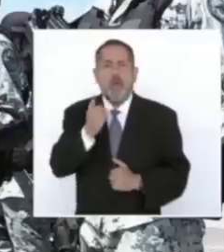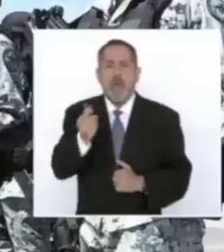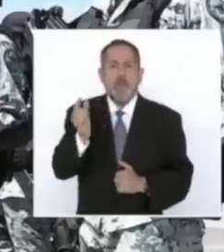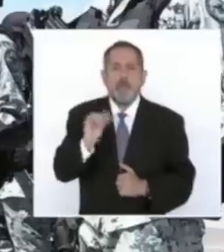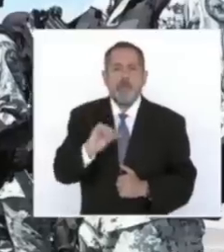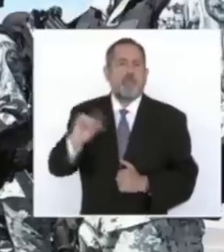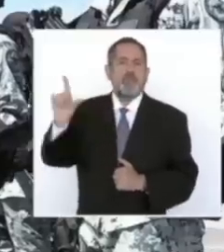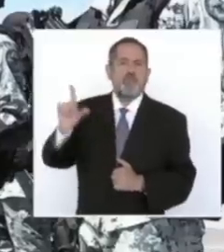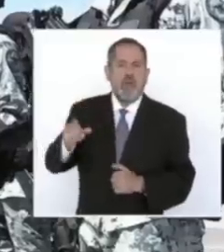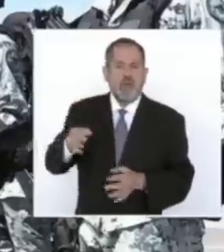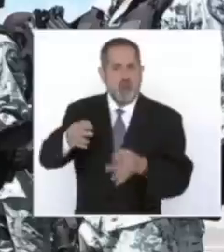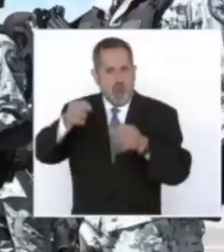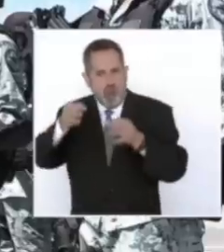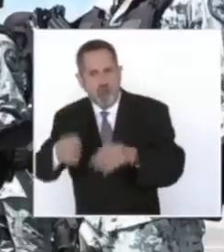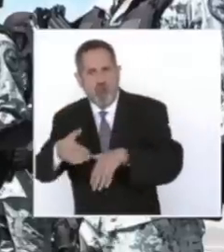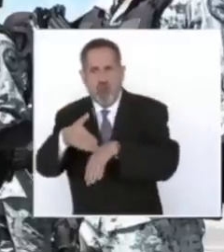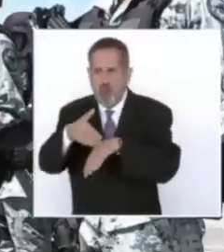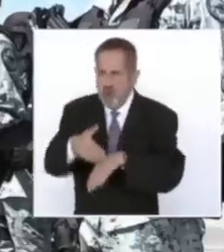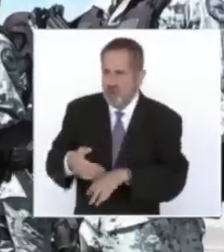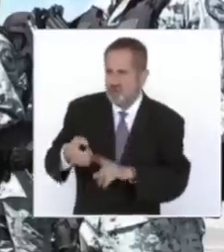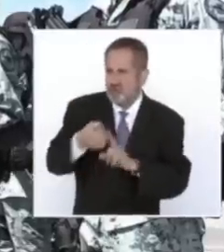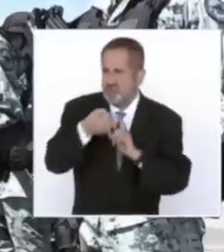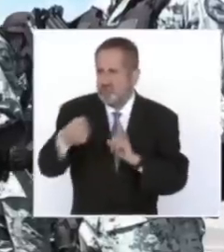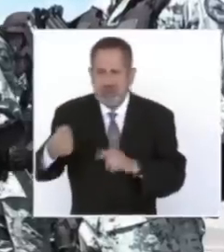profesionalismo, disciplina,